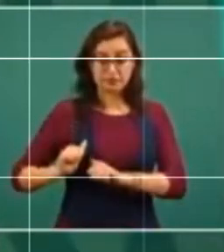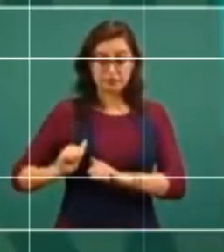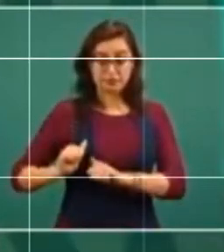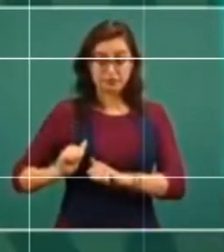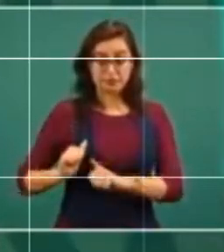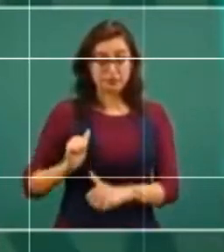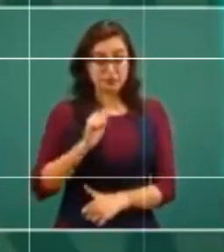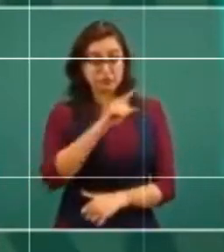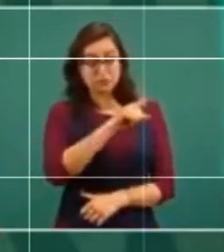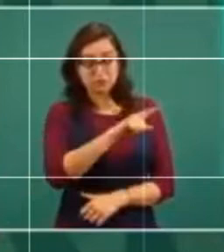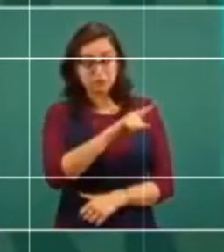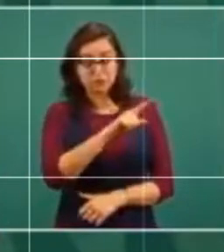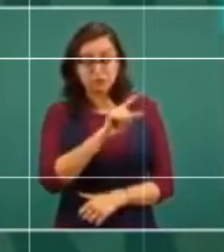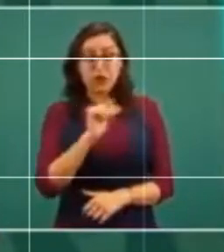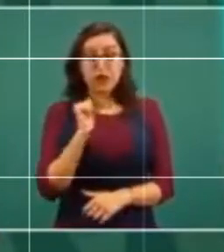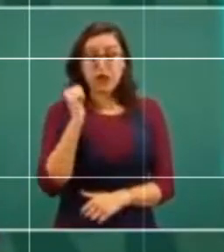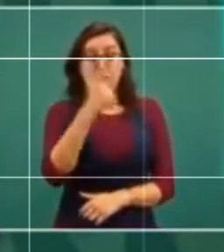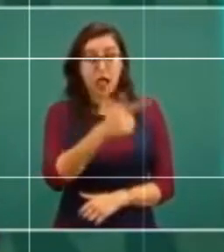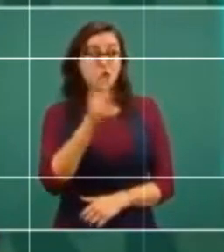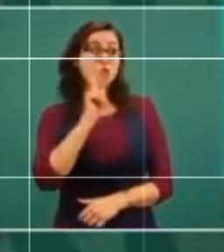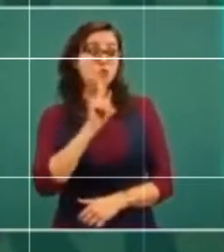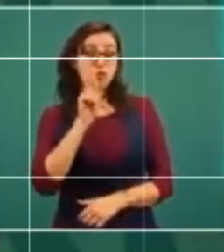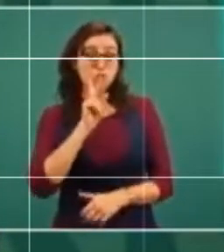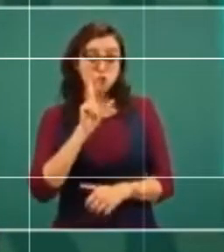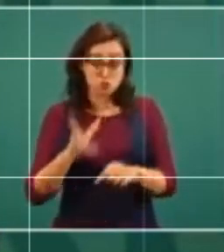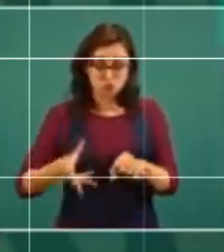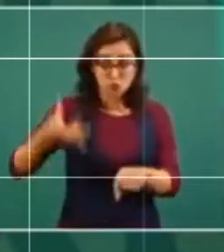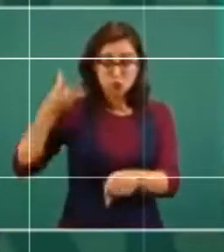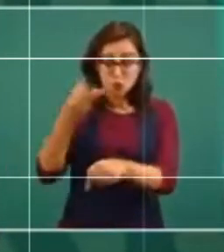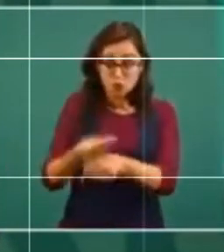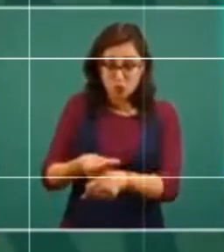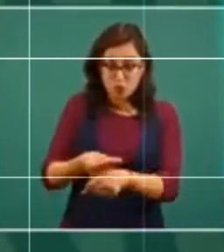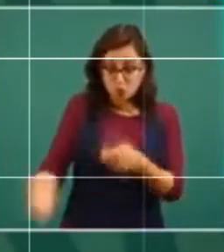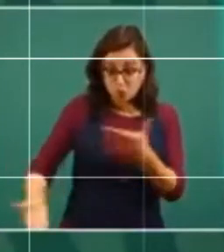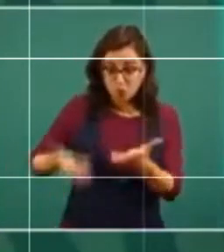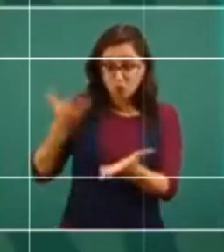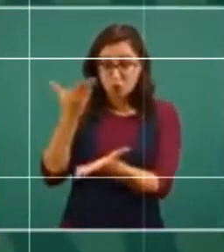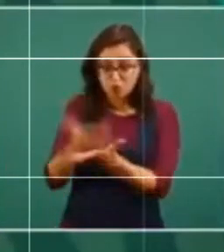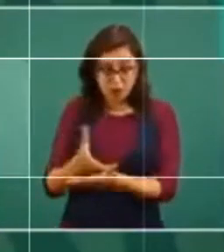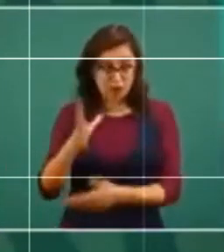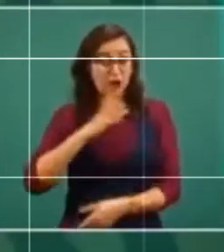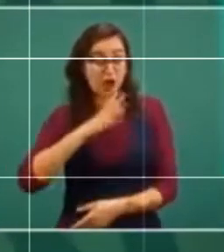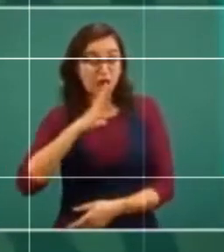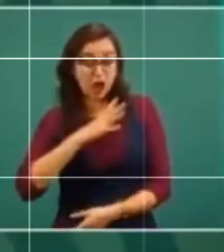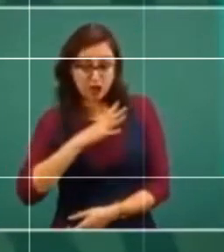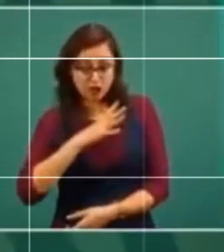responde de que sí tiene pruebas de otro tipo,